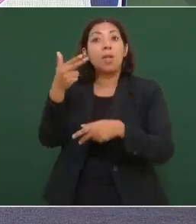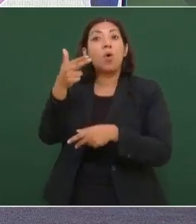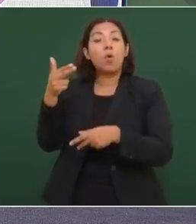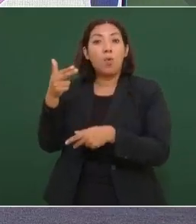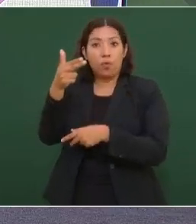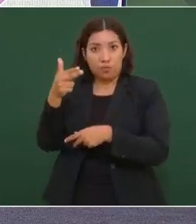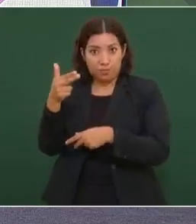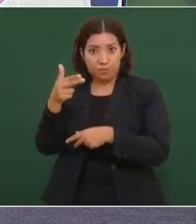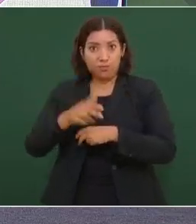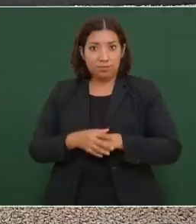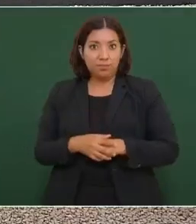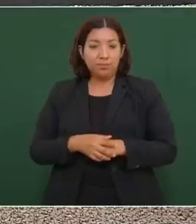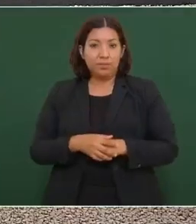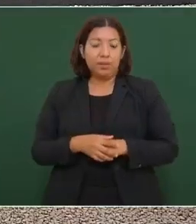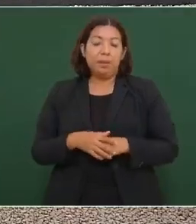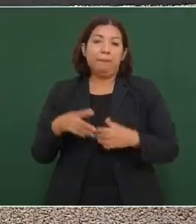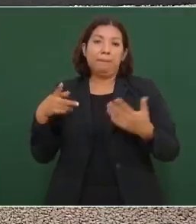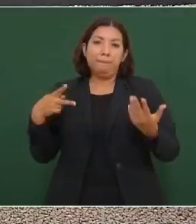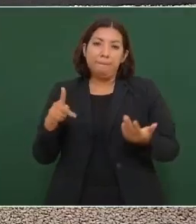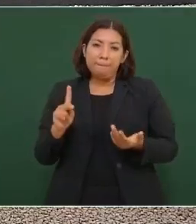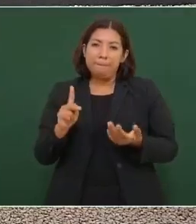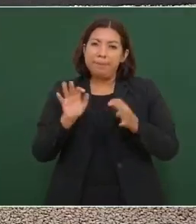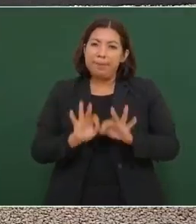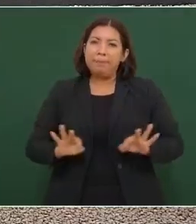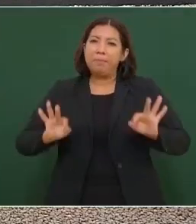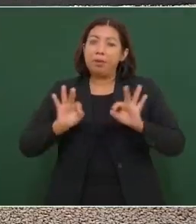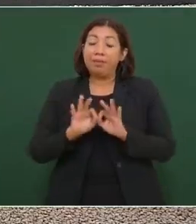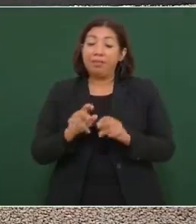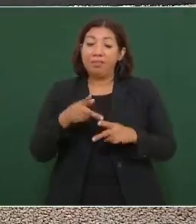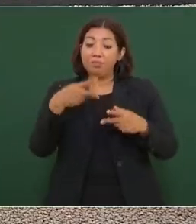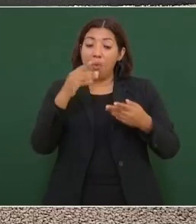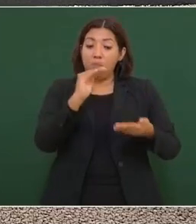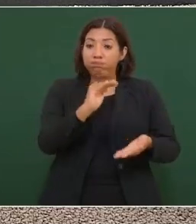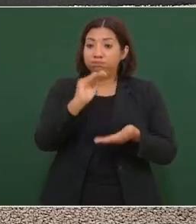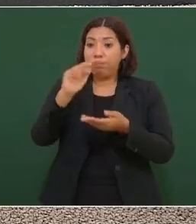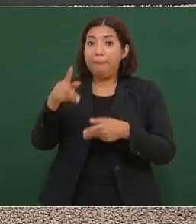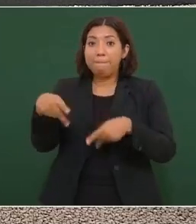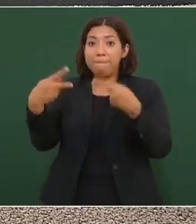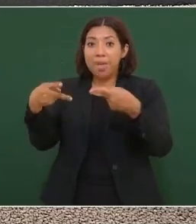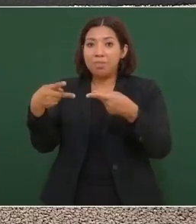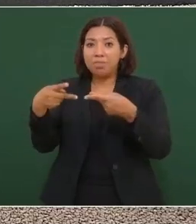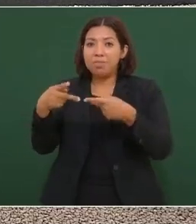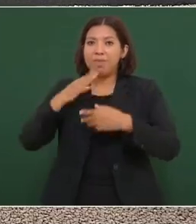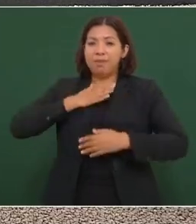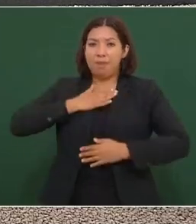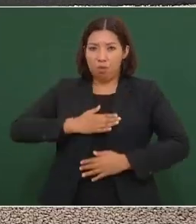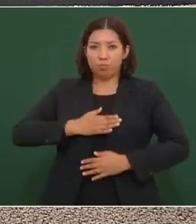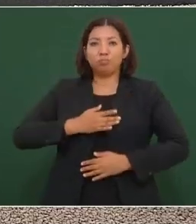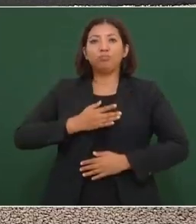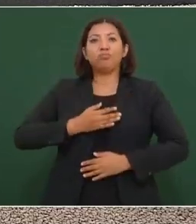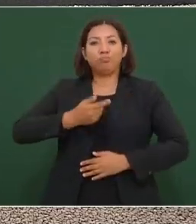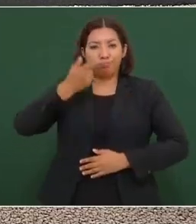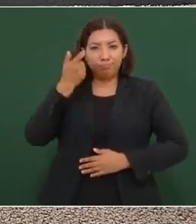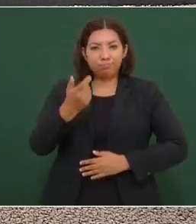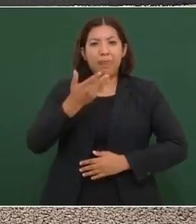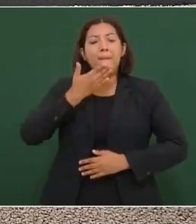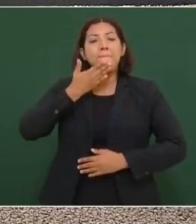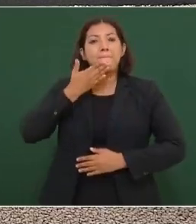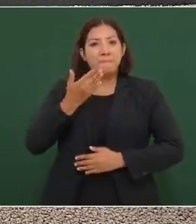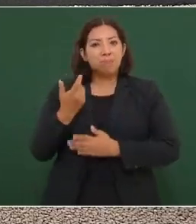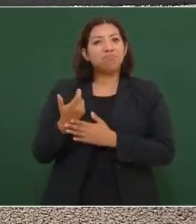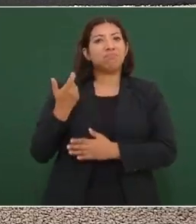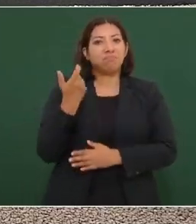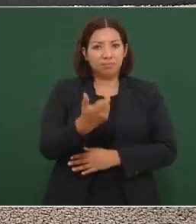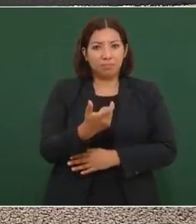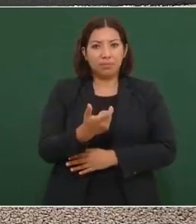importante, quintuplicando el precio de sus prendas, que es el valor justo a un trabajo artesanal de un